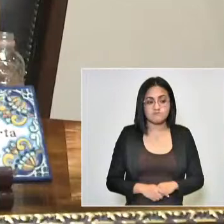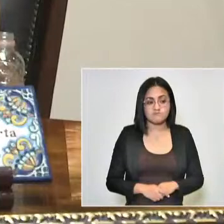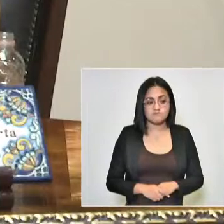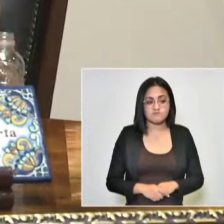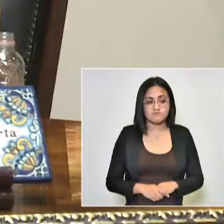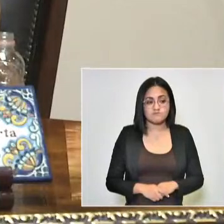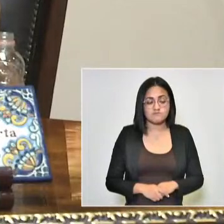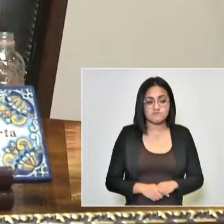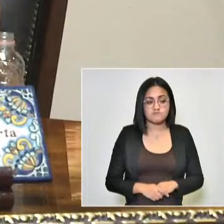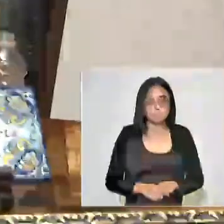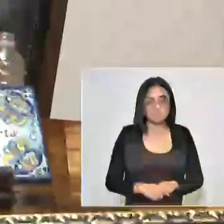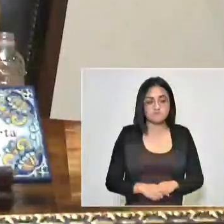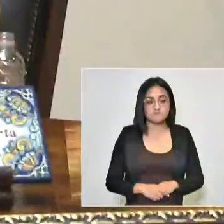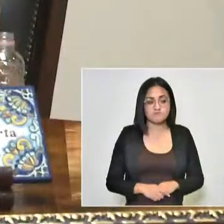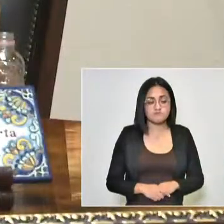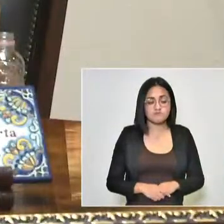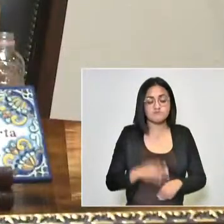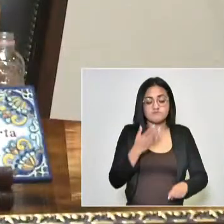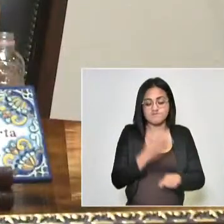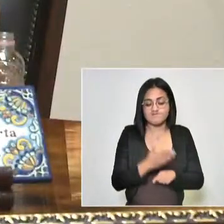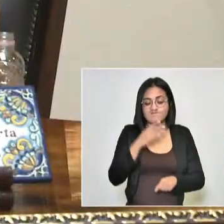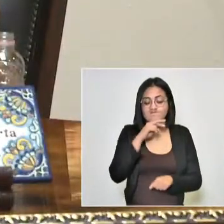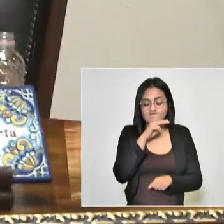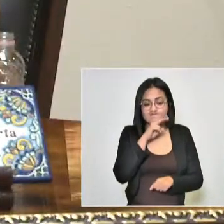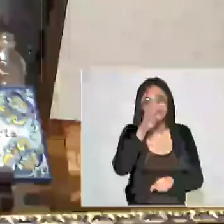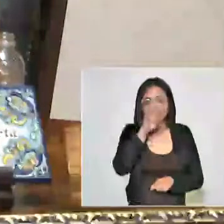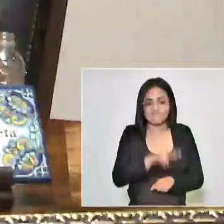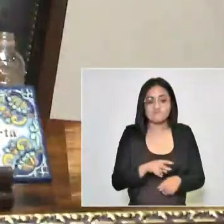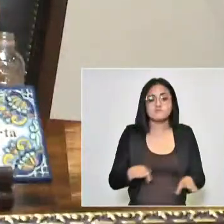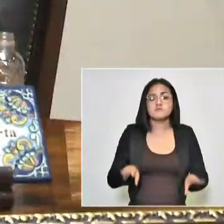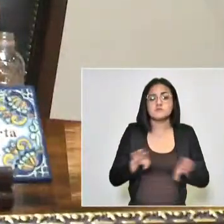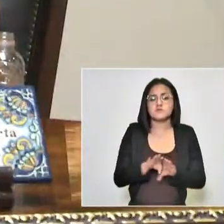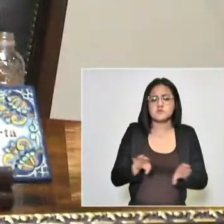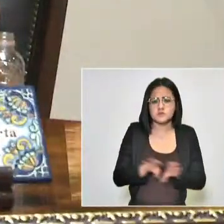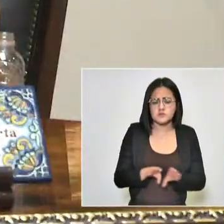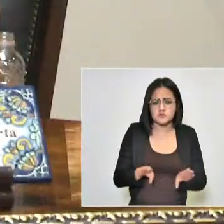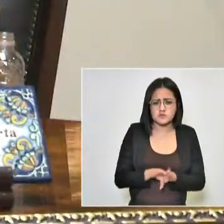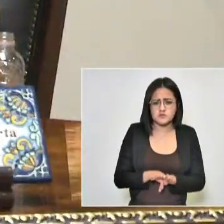Es muy, muy preocupante cómo